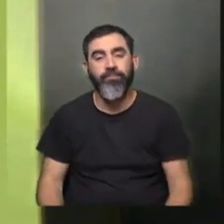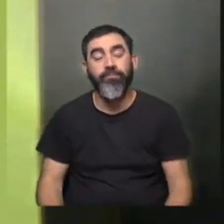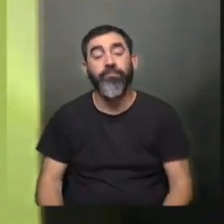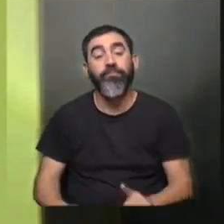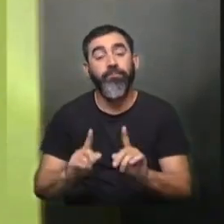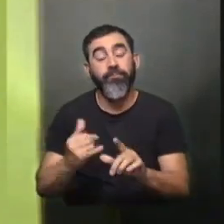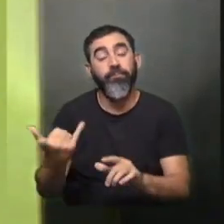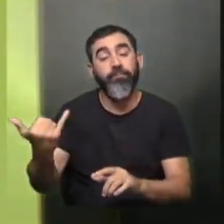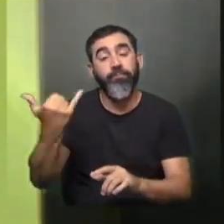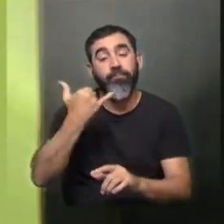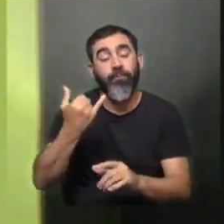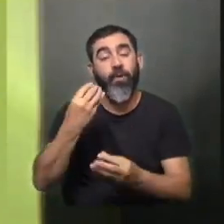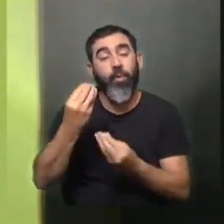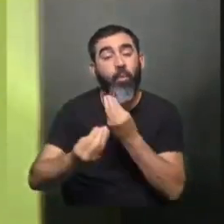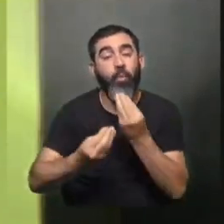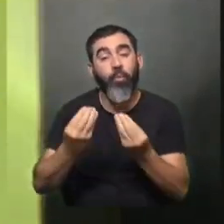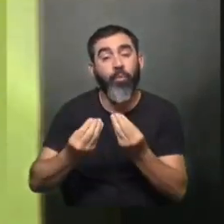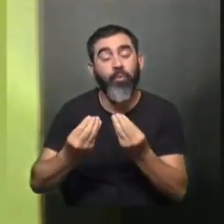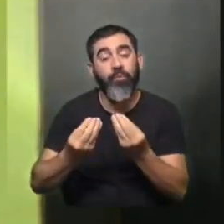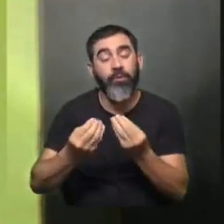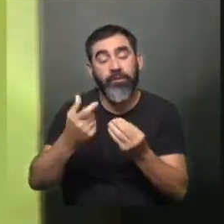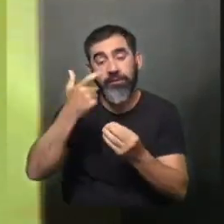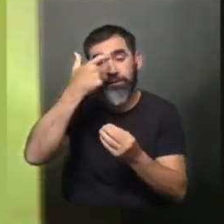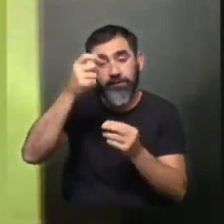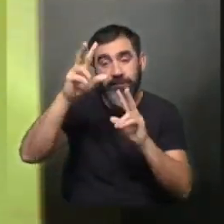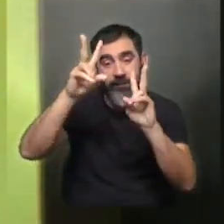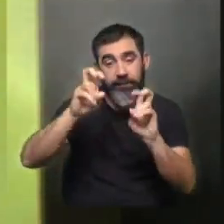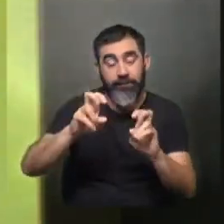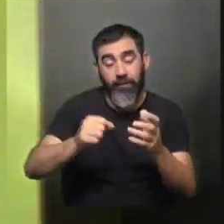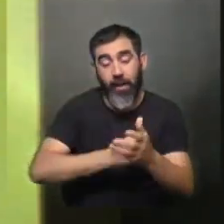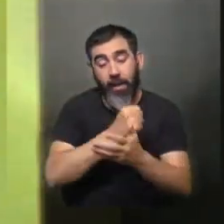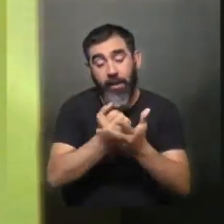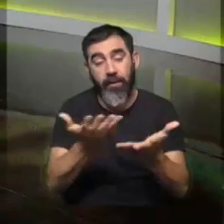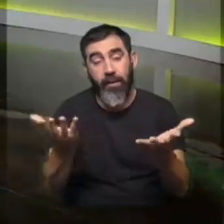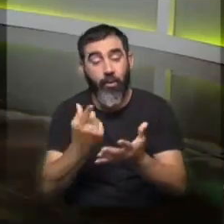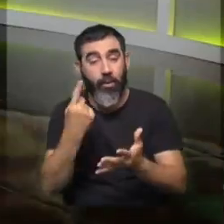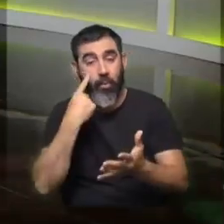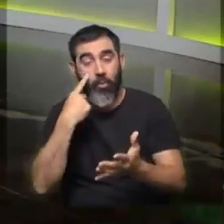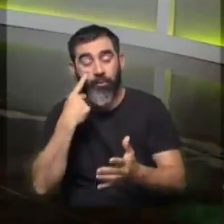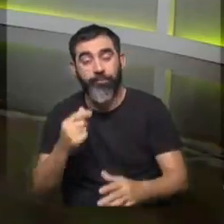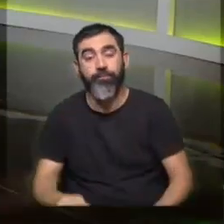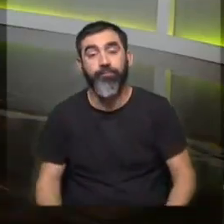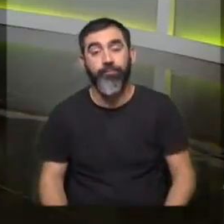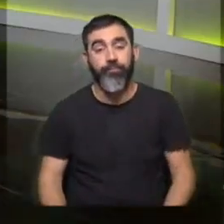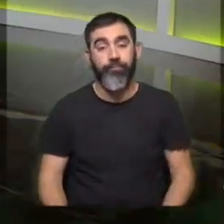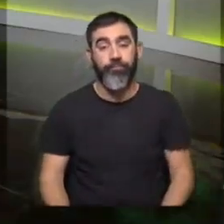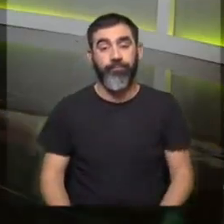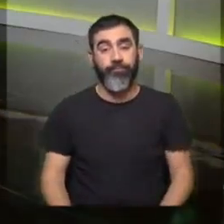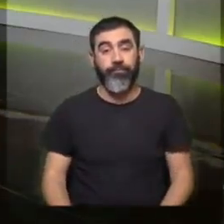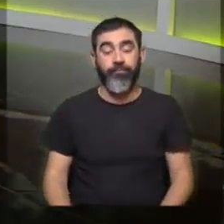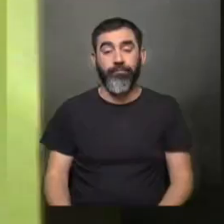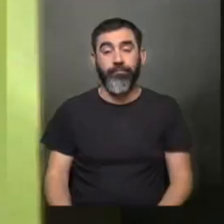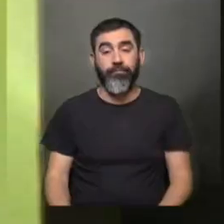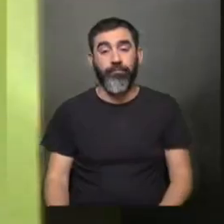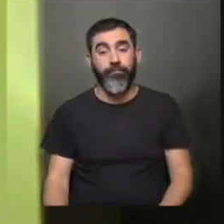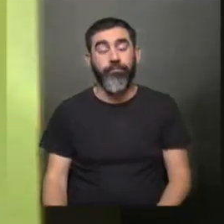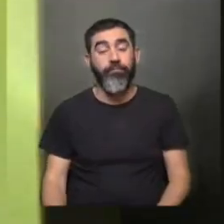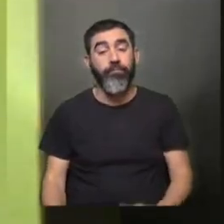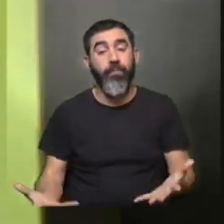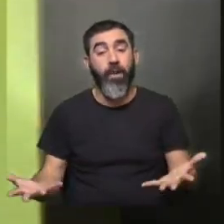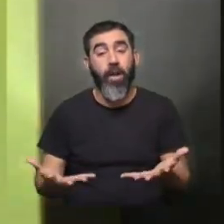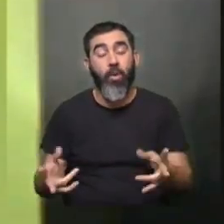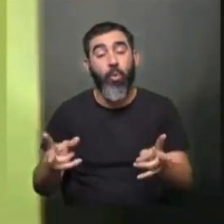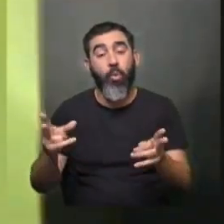contaba un poco cuál era la literatura científica que hay hasta el momento de la ayahuasca, un poco un resumen, y ahora nos cuenta en la